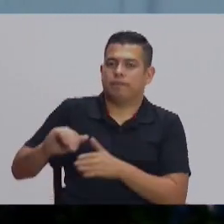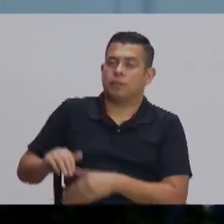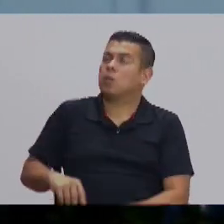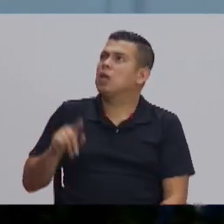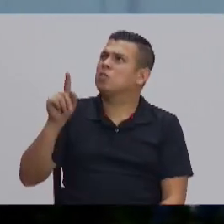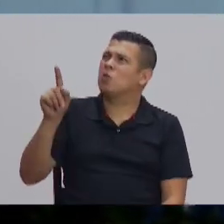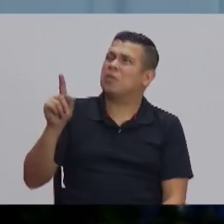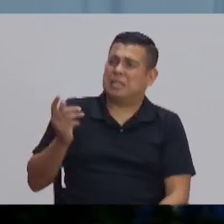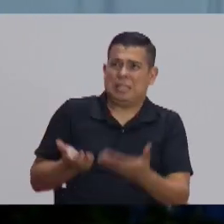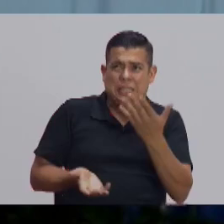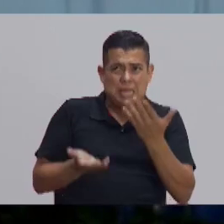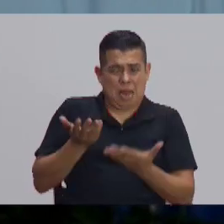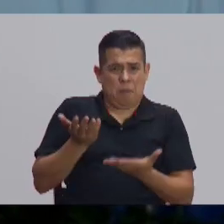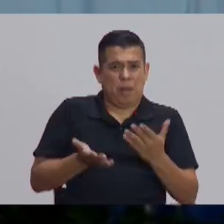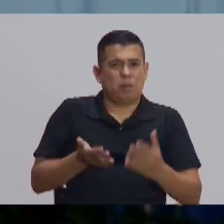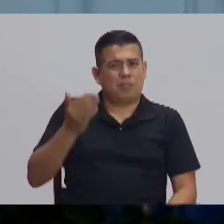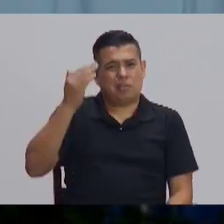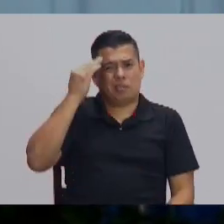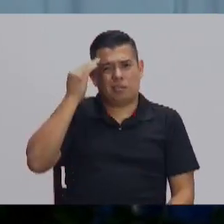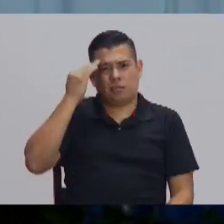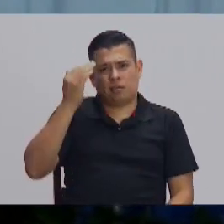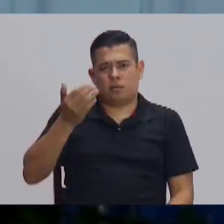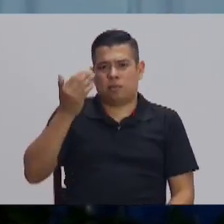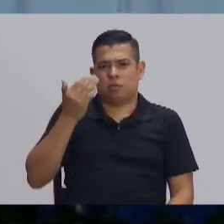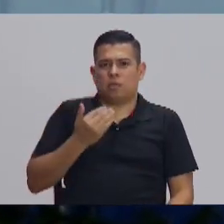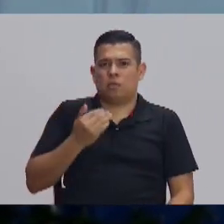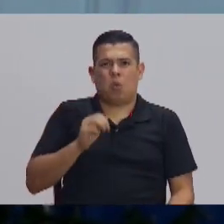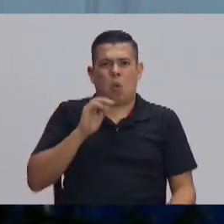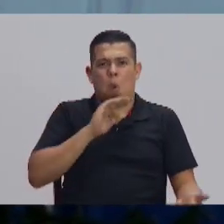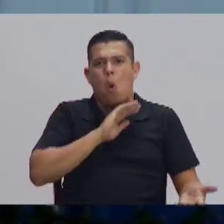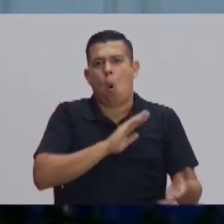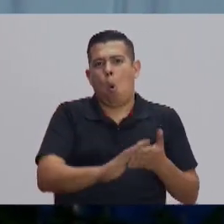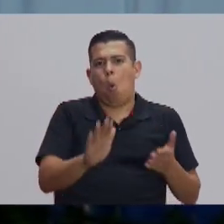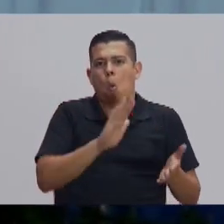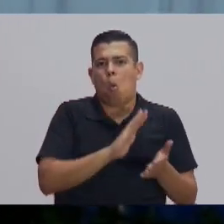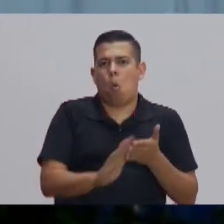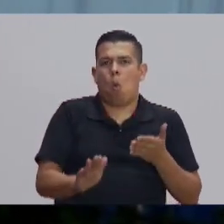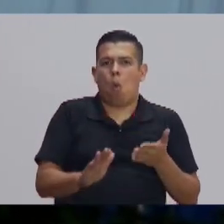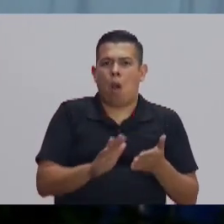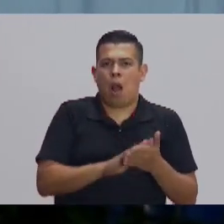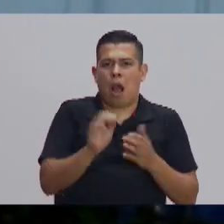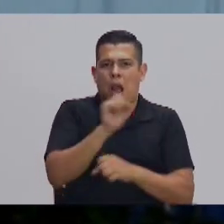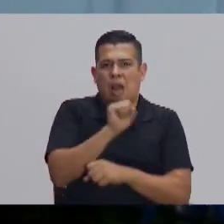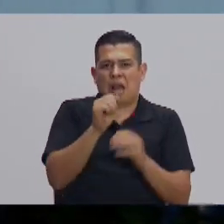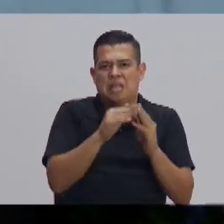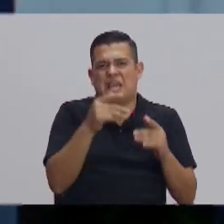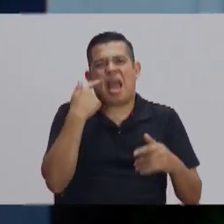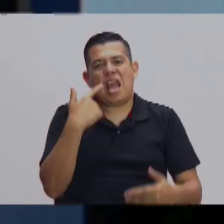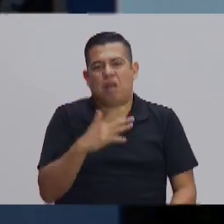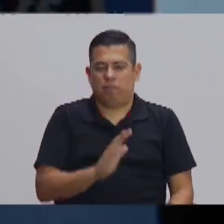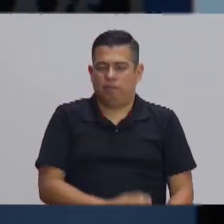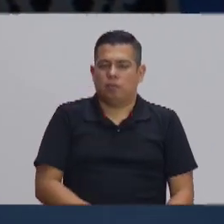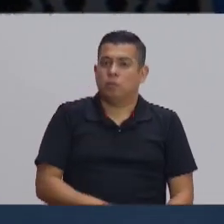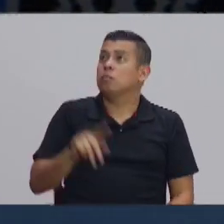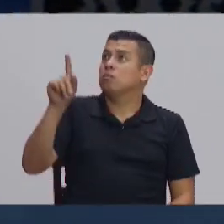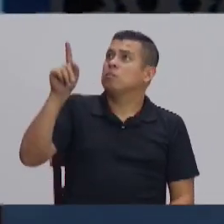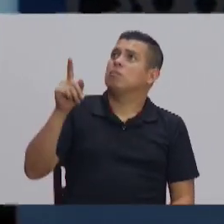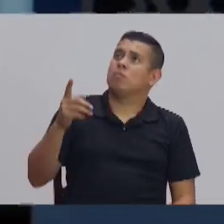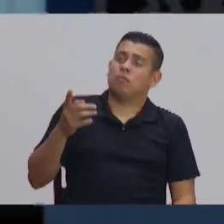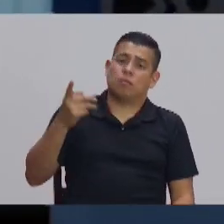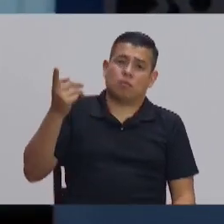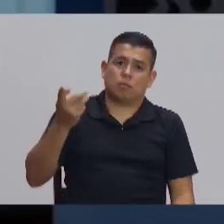si yo hubiera sabido no hubiera comprado tal cosa vehículo casa qué sé yo señor